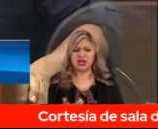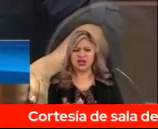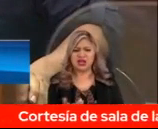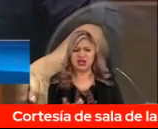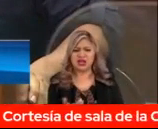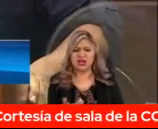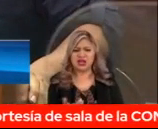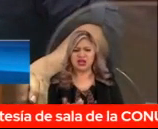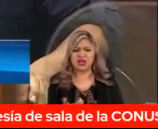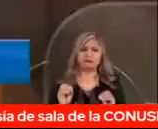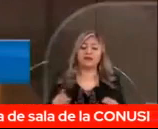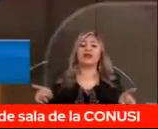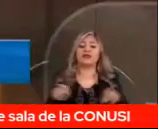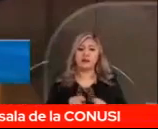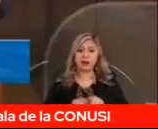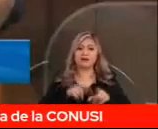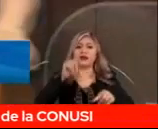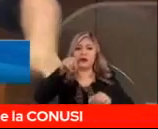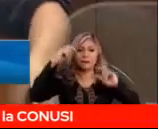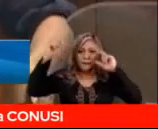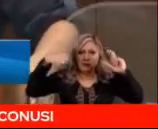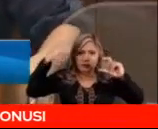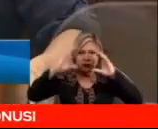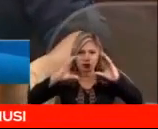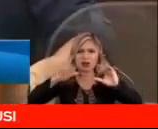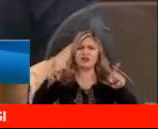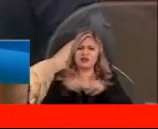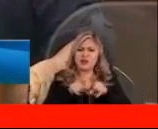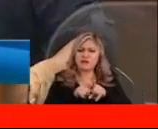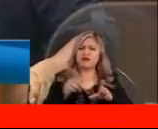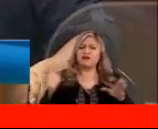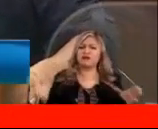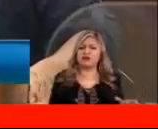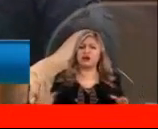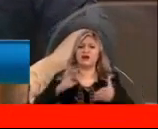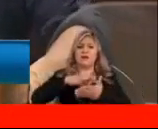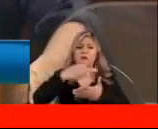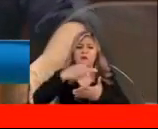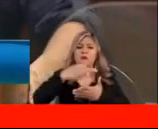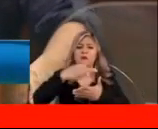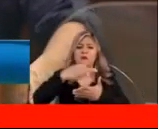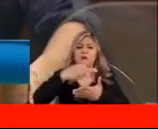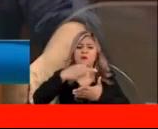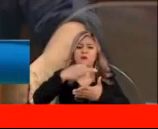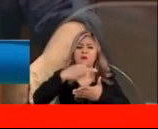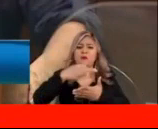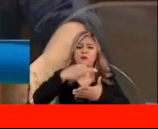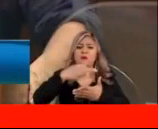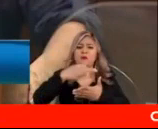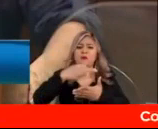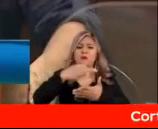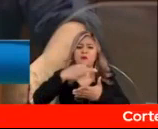los medios de comunicación para que el pueblo tenga acceso a sus voceros. No puede haber un